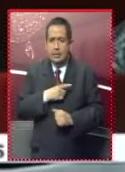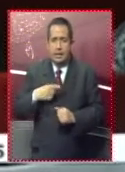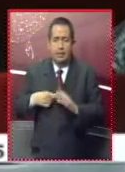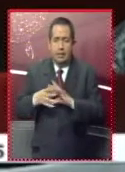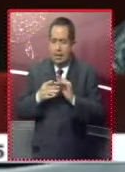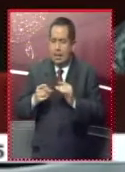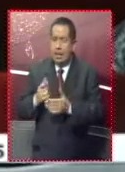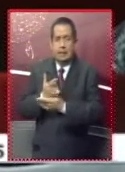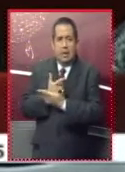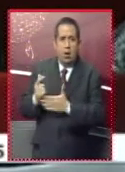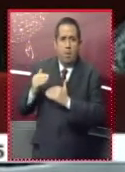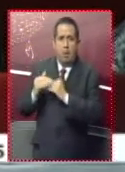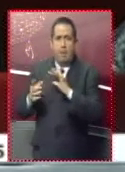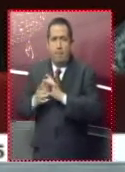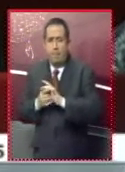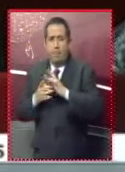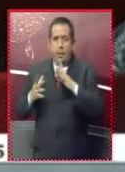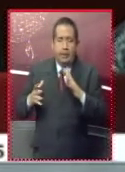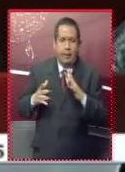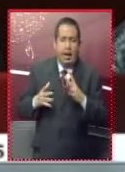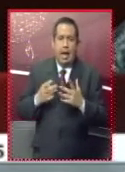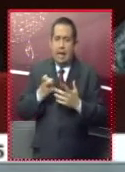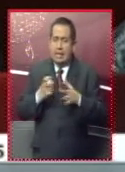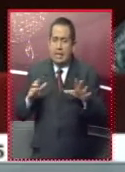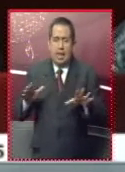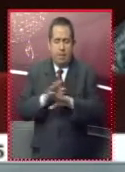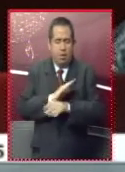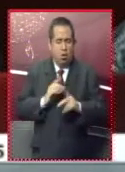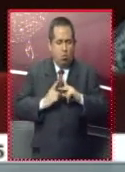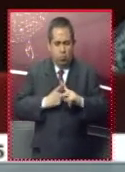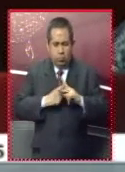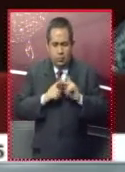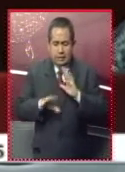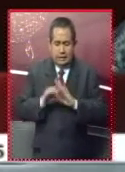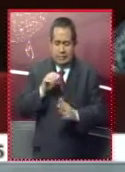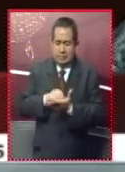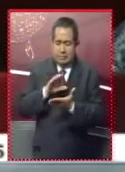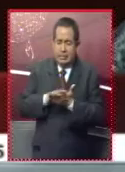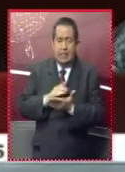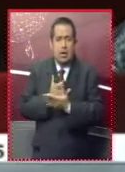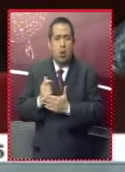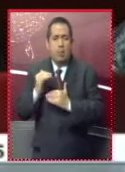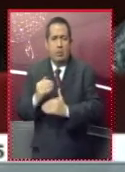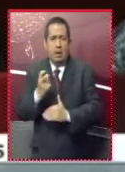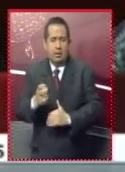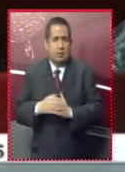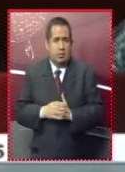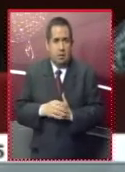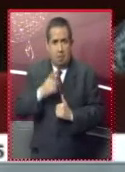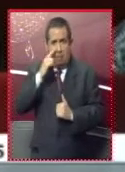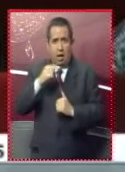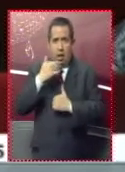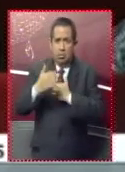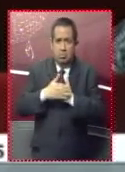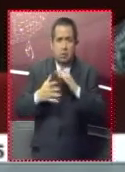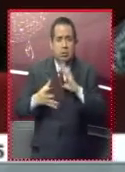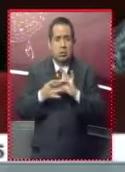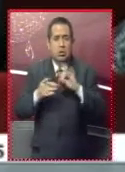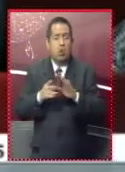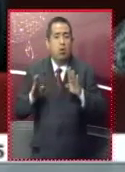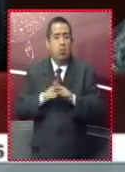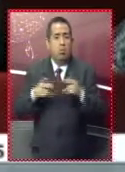salario mínimo y cambiar la forma en que se decreta cada año. Para contribuir al aumento del ingreso de